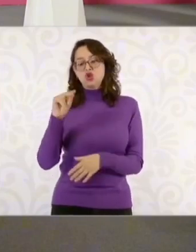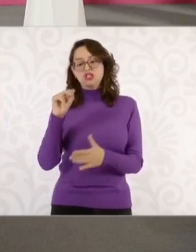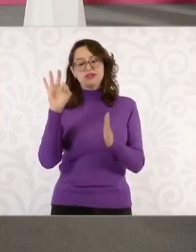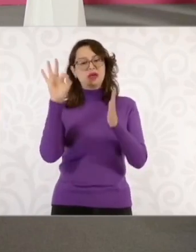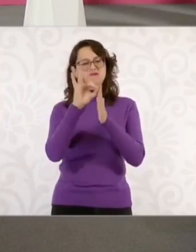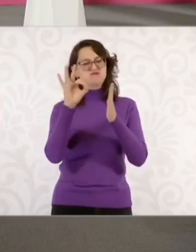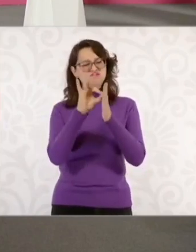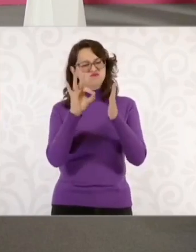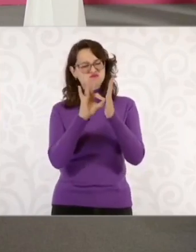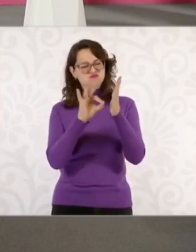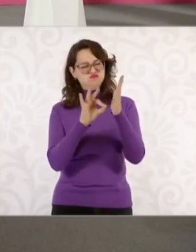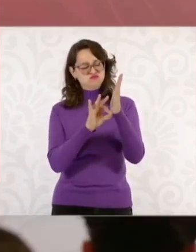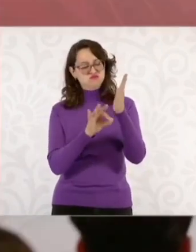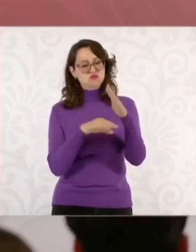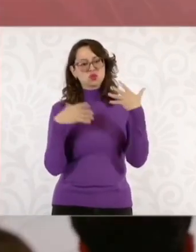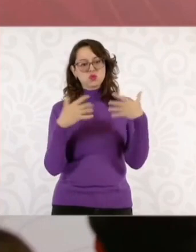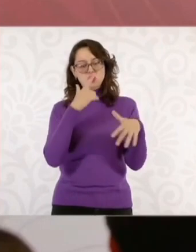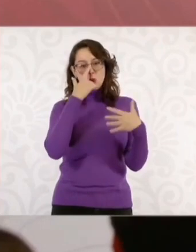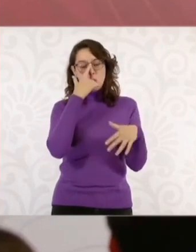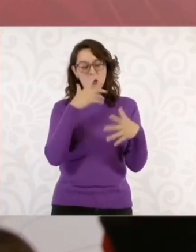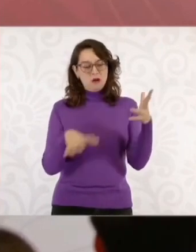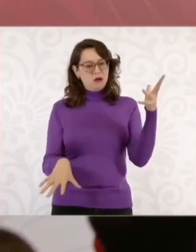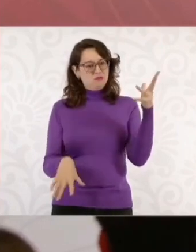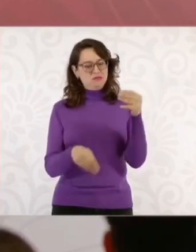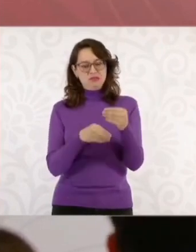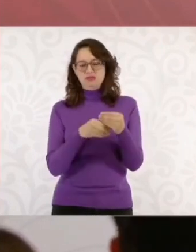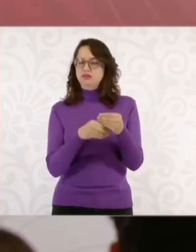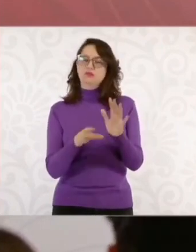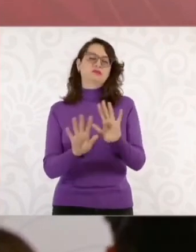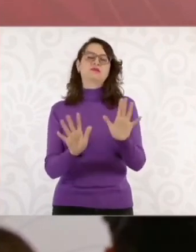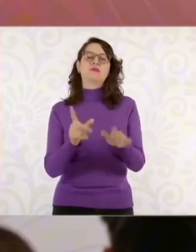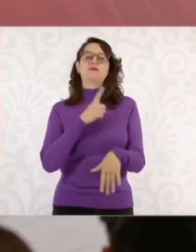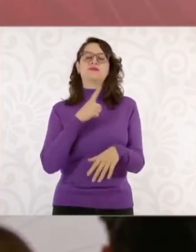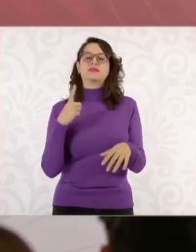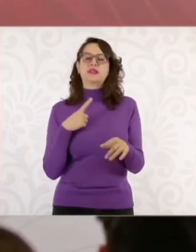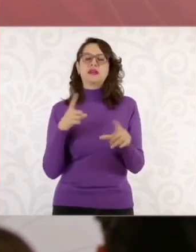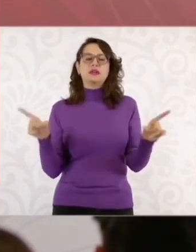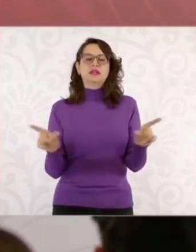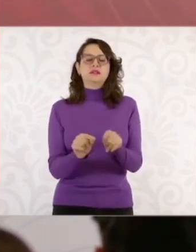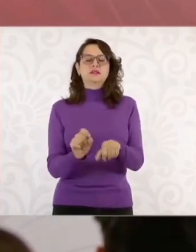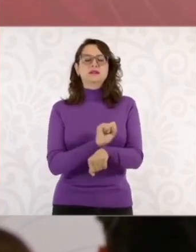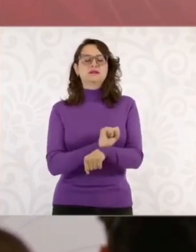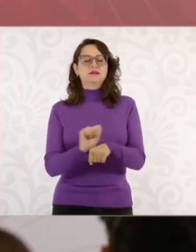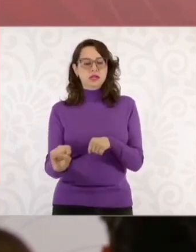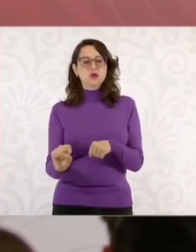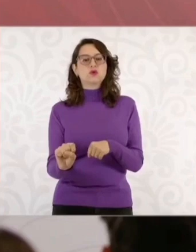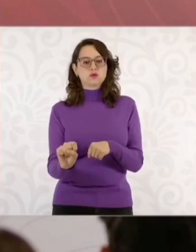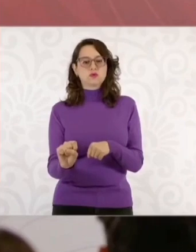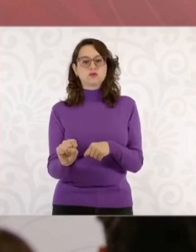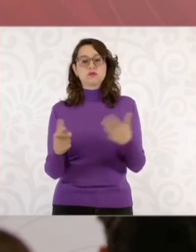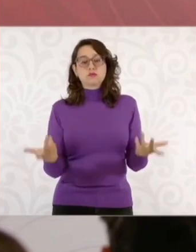presidenta fue que hiciéramos una simplificación muy importante y la hicimos y ya prácticamente